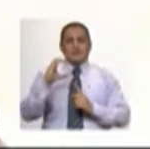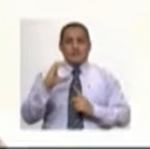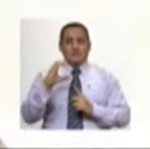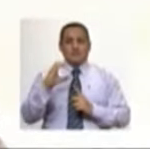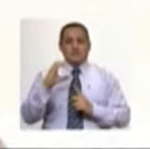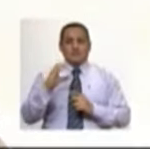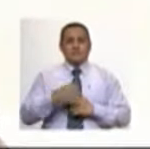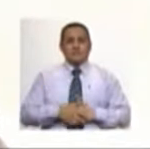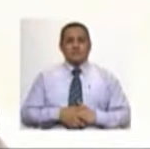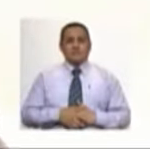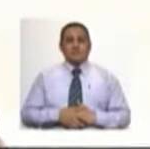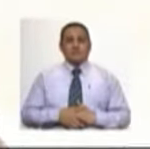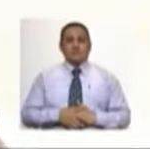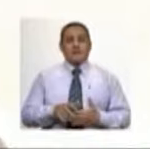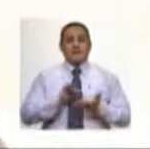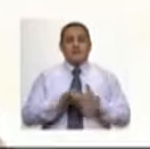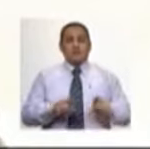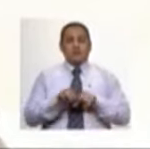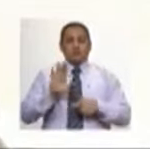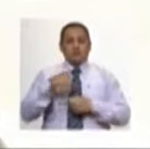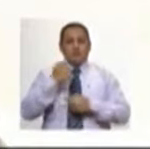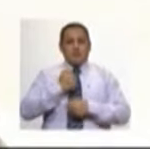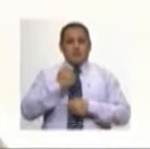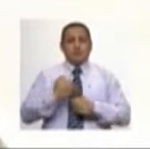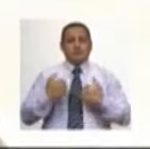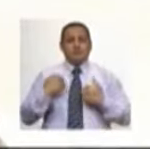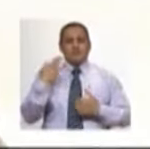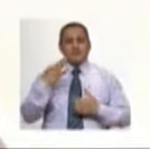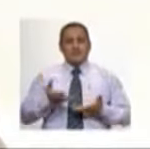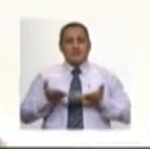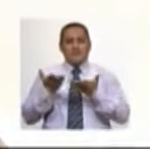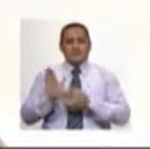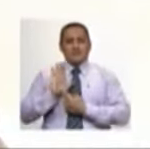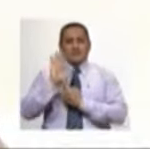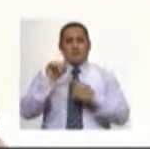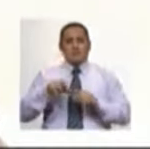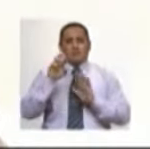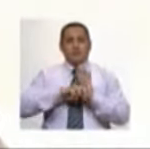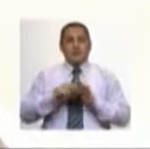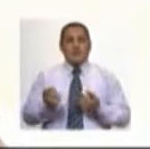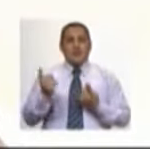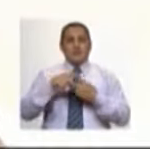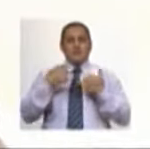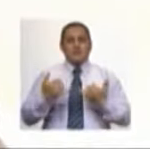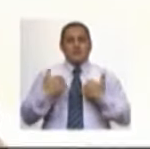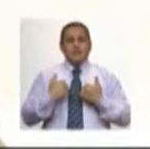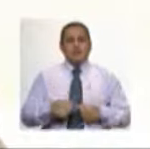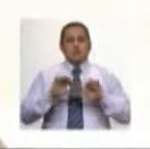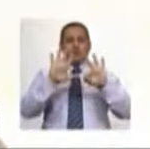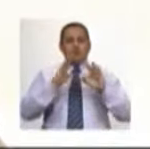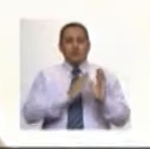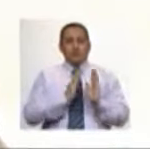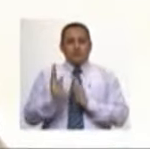Constitucional o cuyo trabajo ustedes siempre resaltan en este programa. Hemos tenido hasta la fecha 8 procesos de